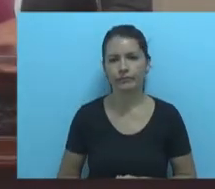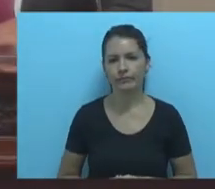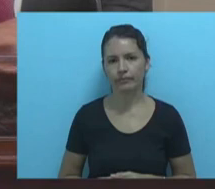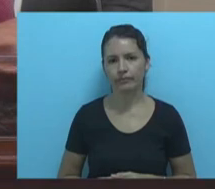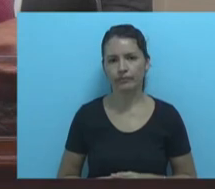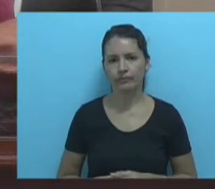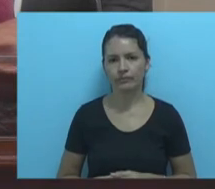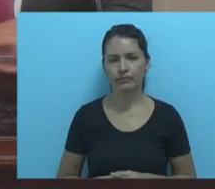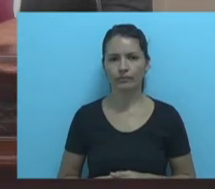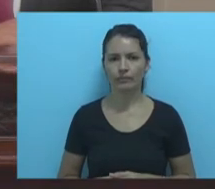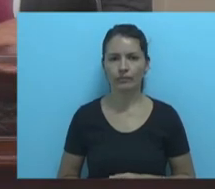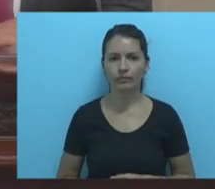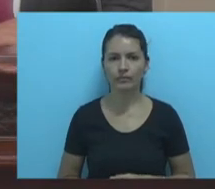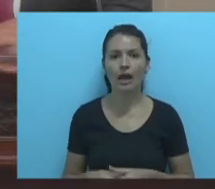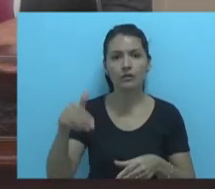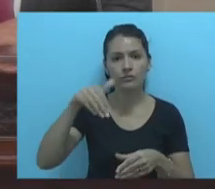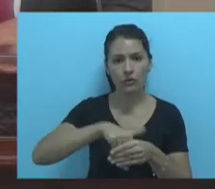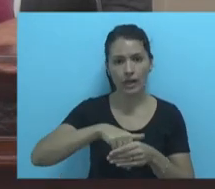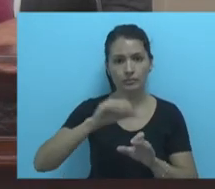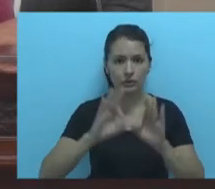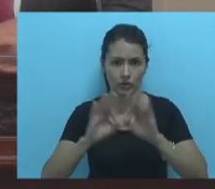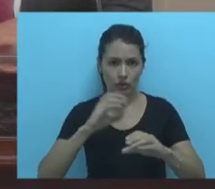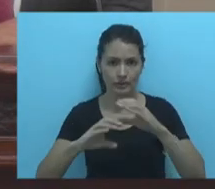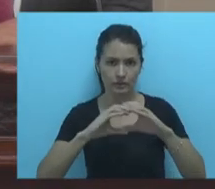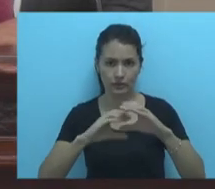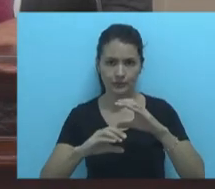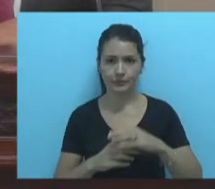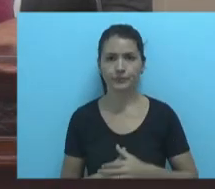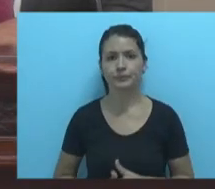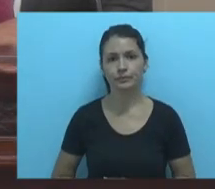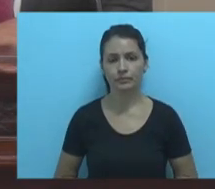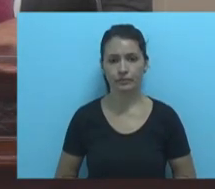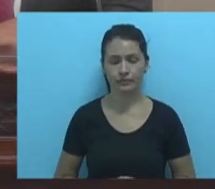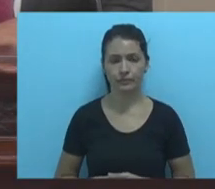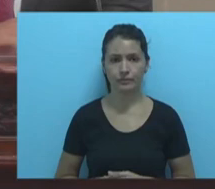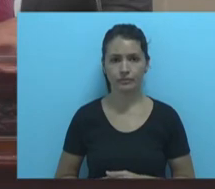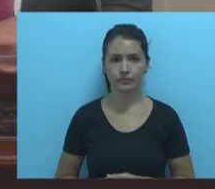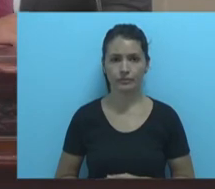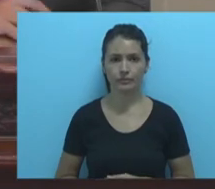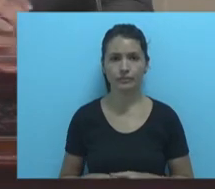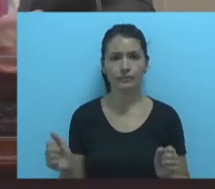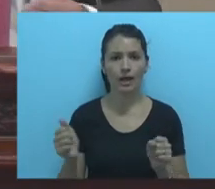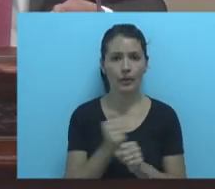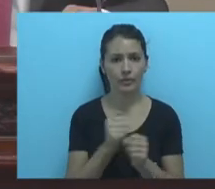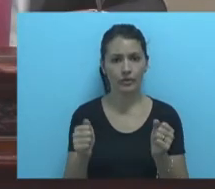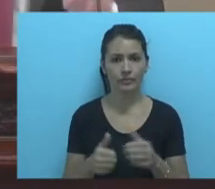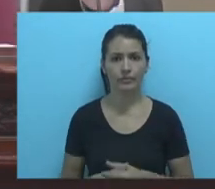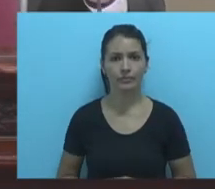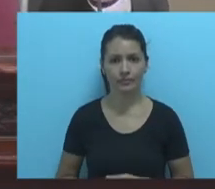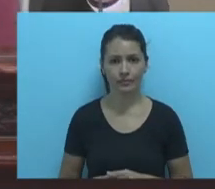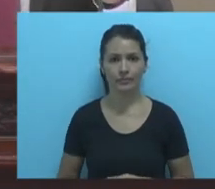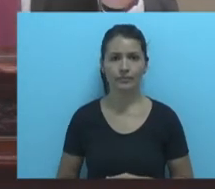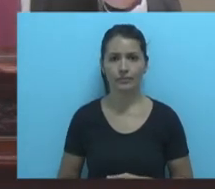Gracias, diputado. Voy a poner a consideración el proyecto de comunicación. A votación, resulta aprobado.